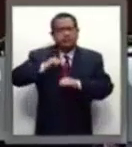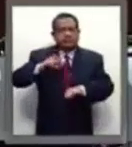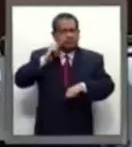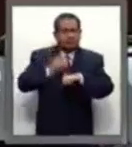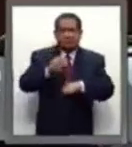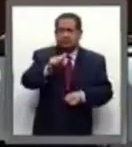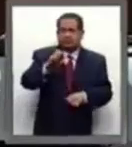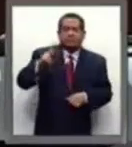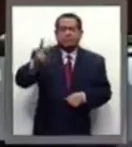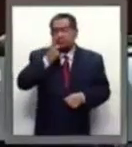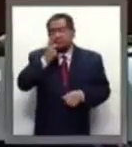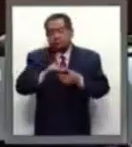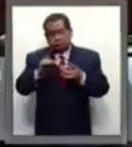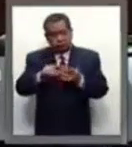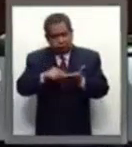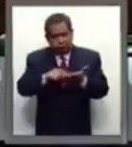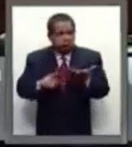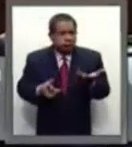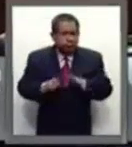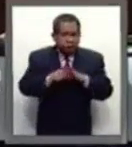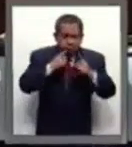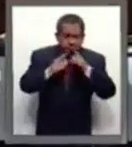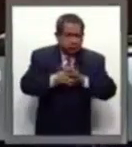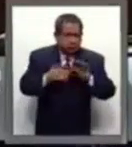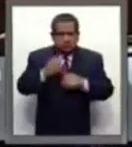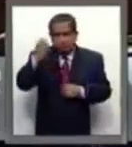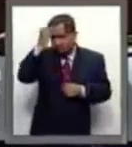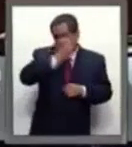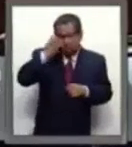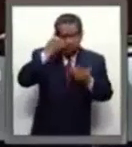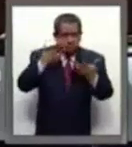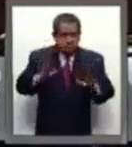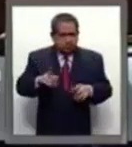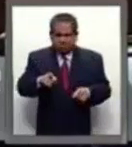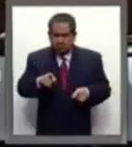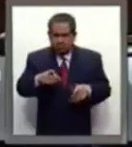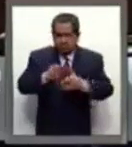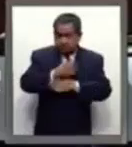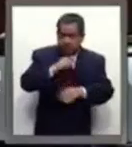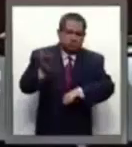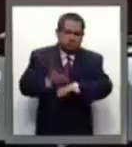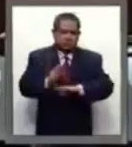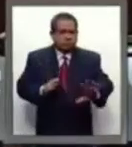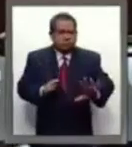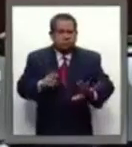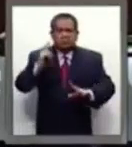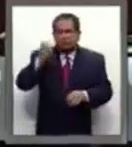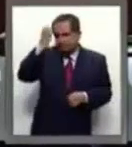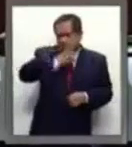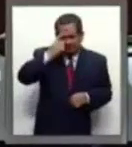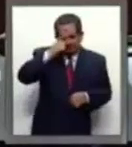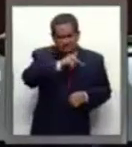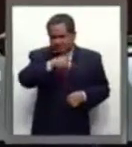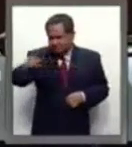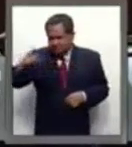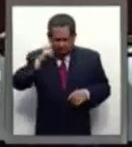que la reforma educativa no se reduce en la aplicación de exámenes punitivos, sino que son exámenes estandarizados